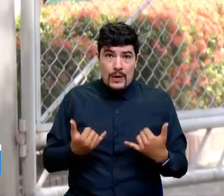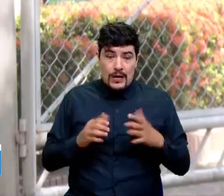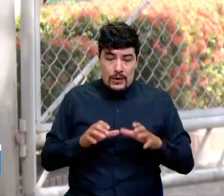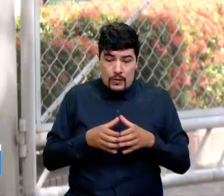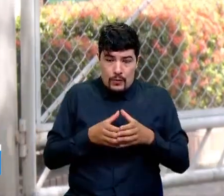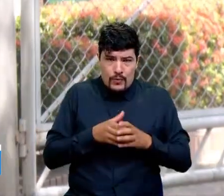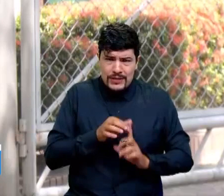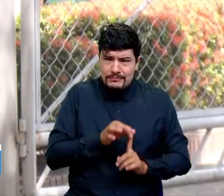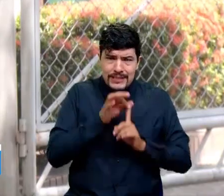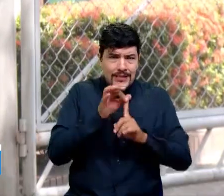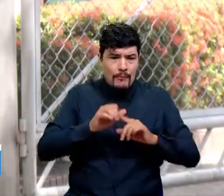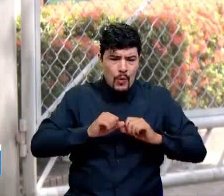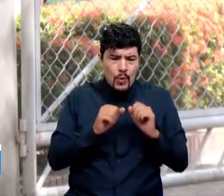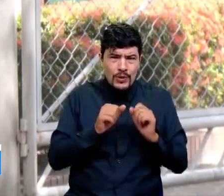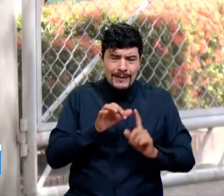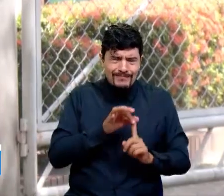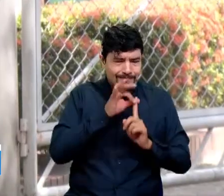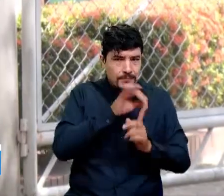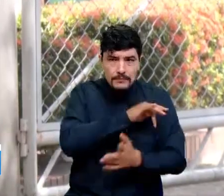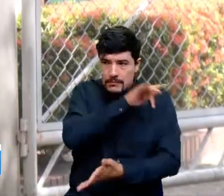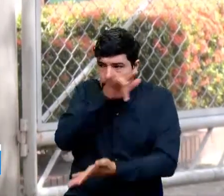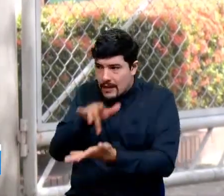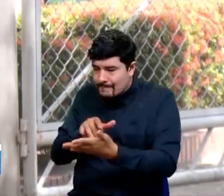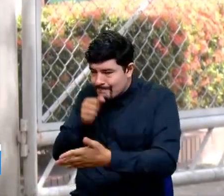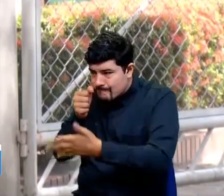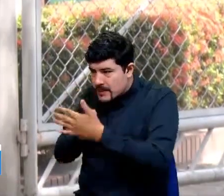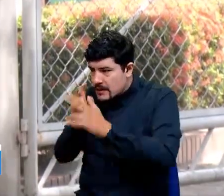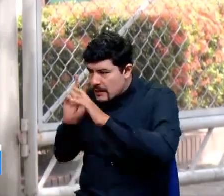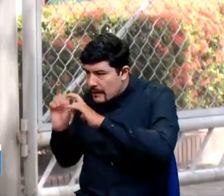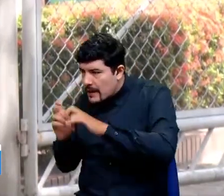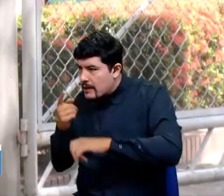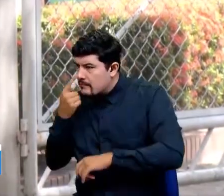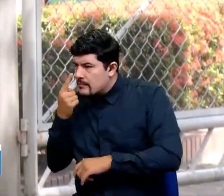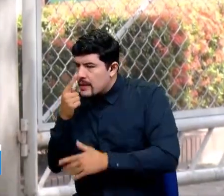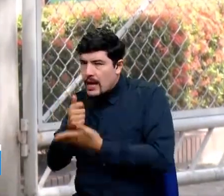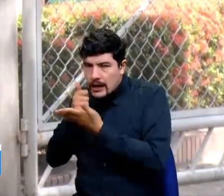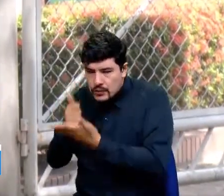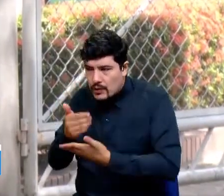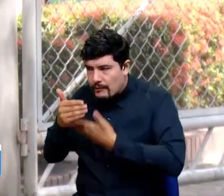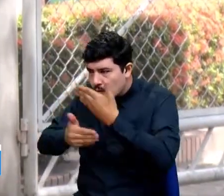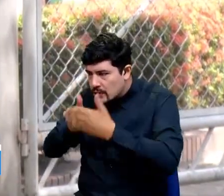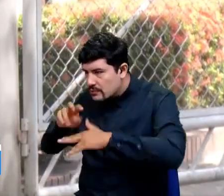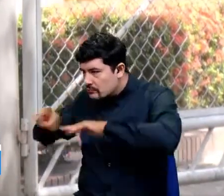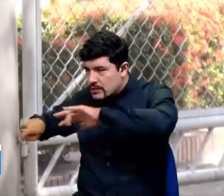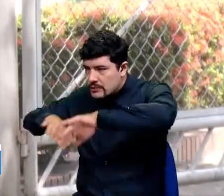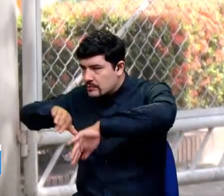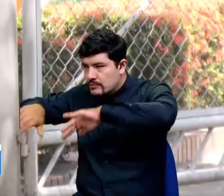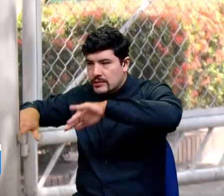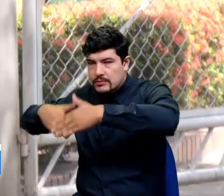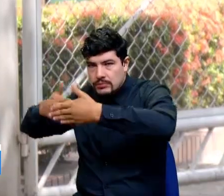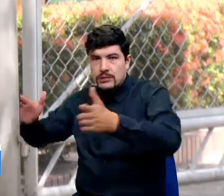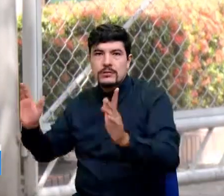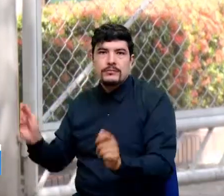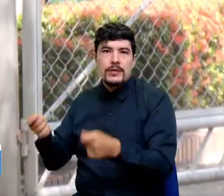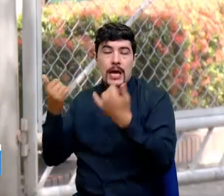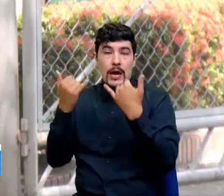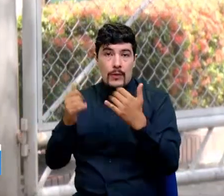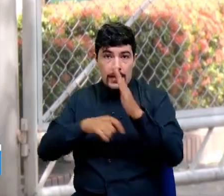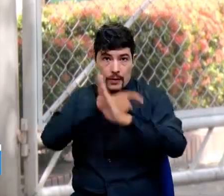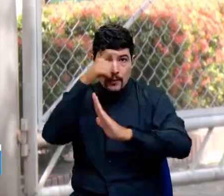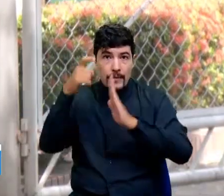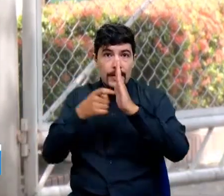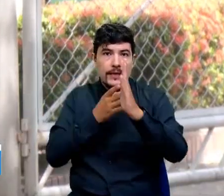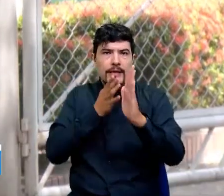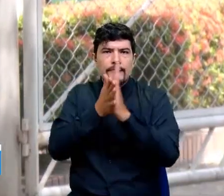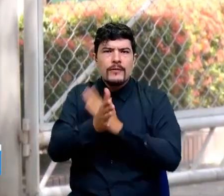hasta este lugar para conocer a fondo los hechos y, por supuesto, ayudar en esta situación. A continuación, ustedes conocerán cuáles son